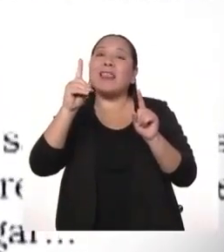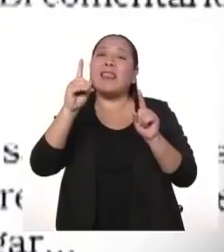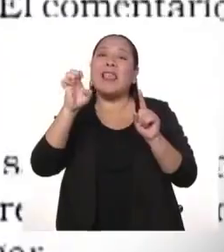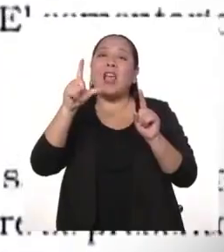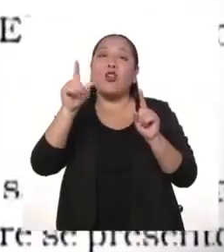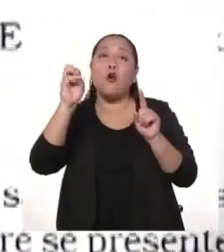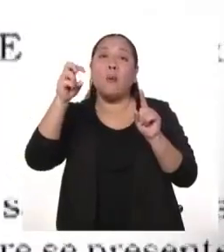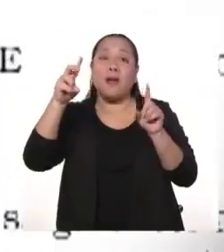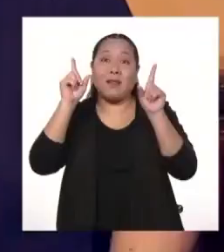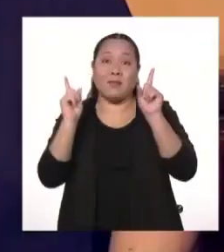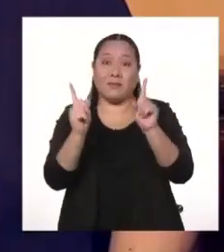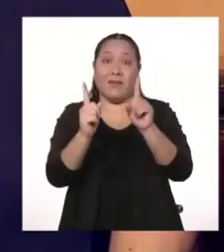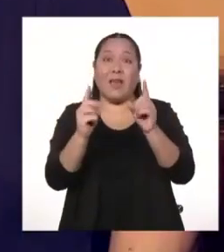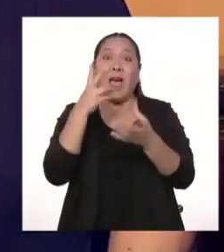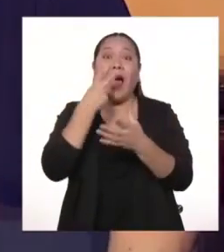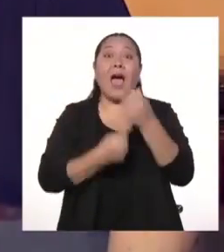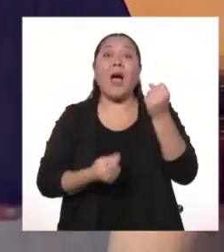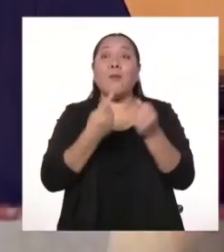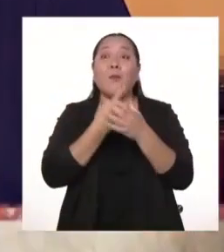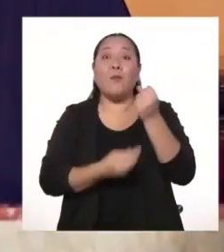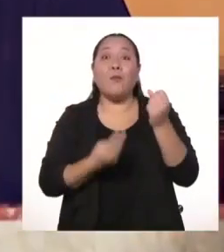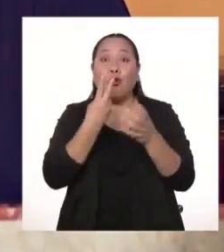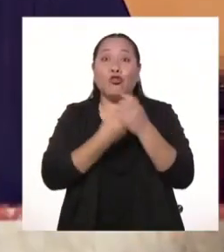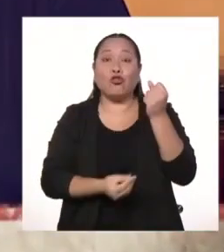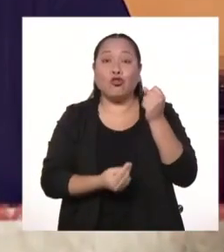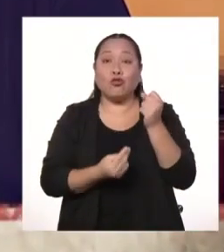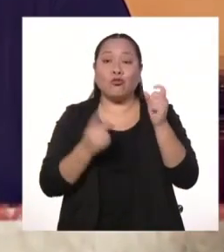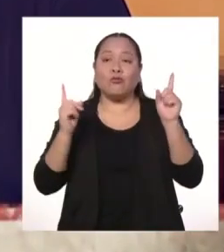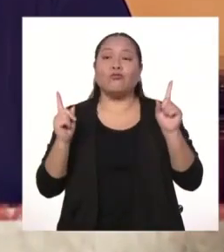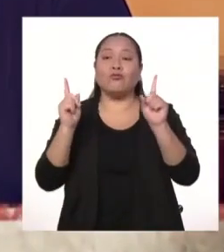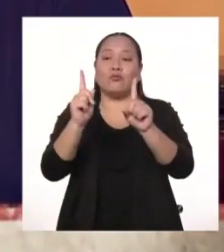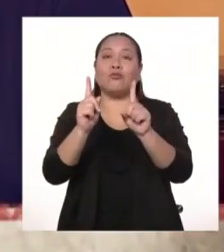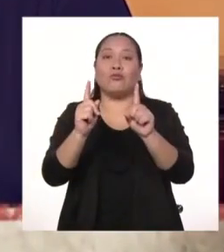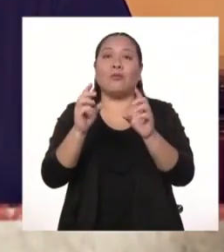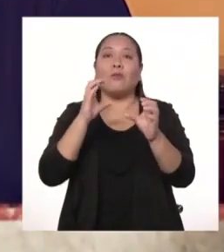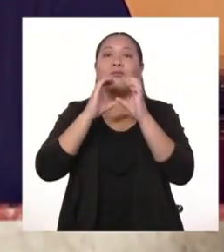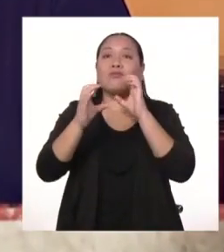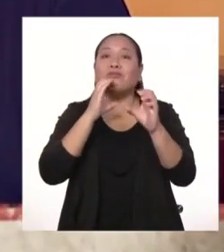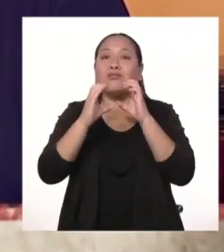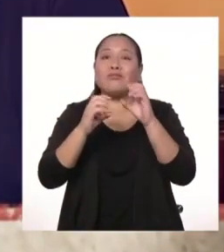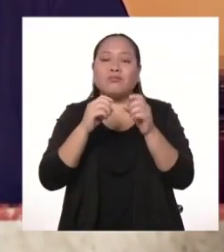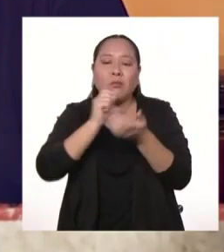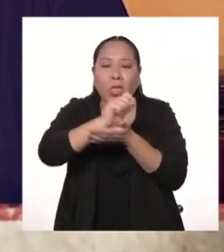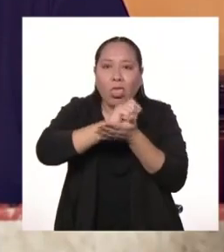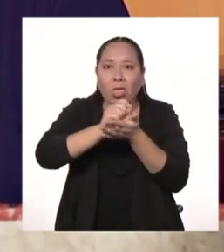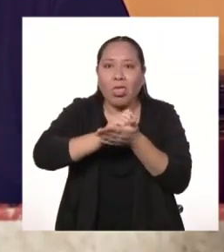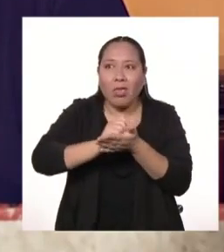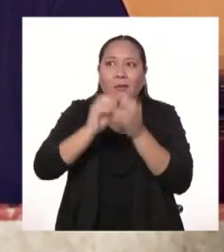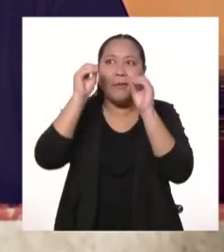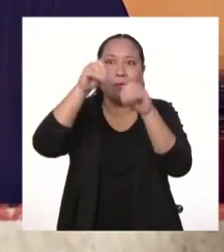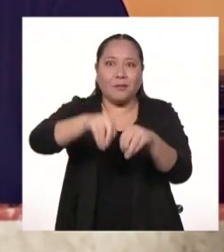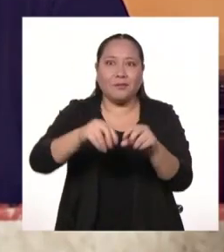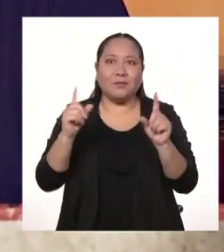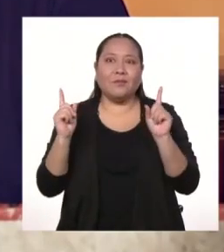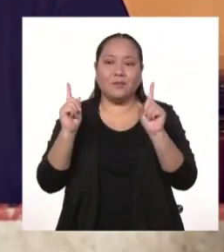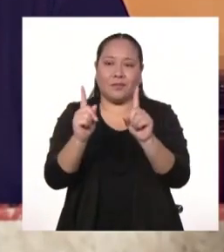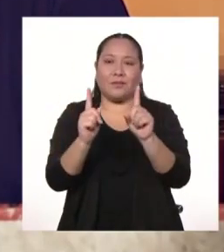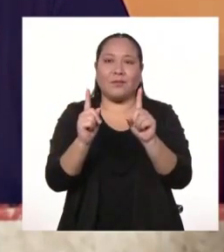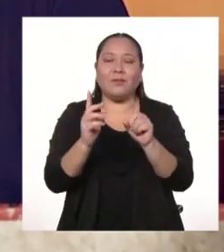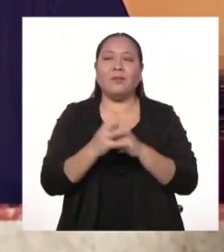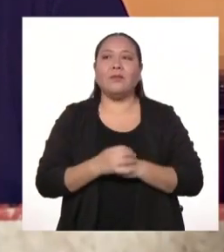Mariátegui era el Aristipo, que era el discípulo, y Manlio era el filósofo, el maestro aristotélico, que era